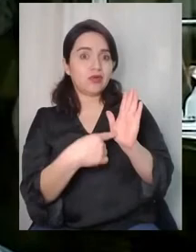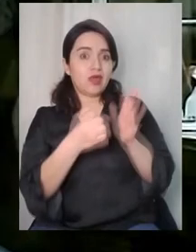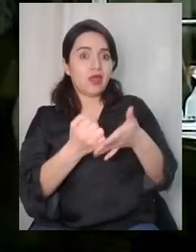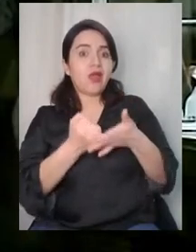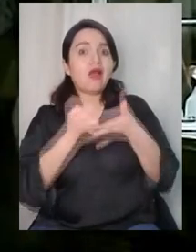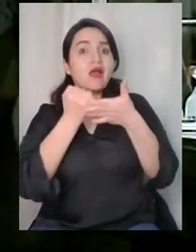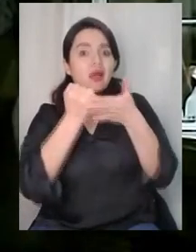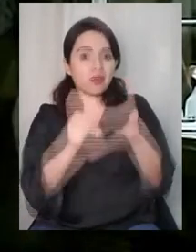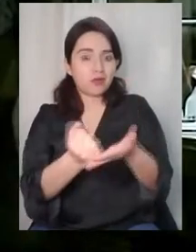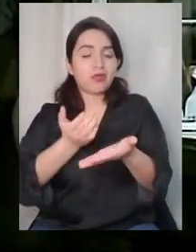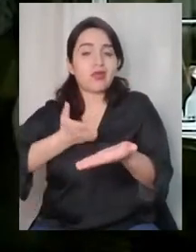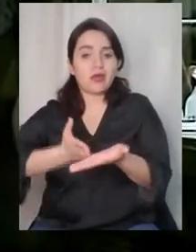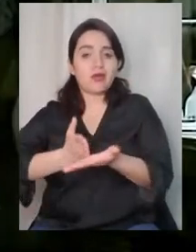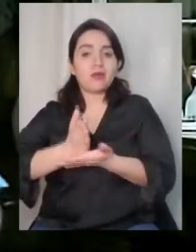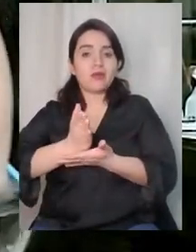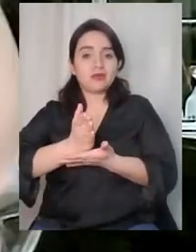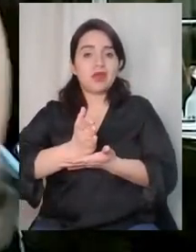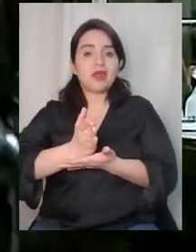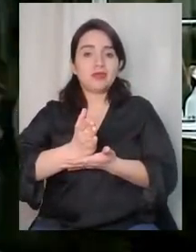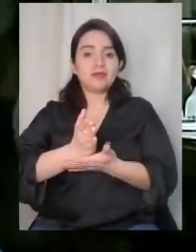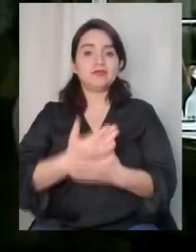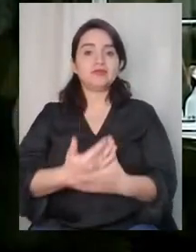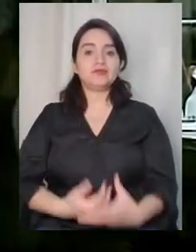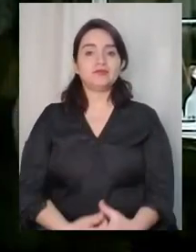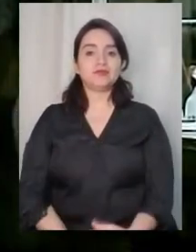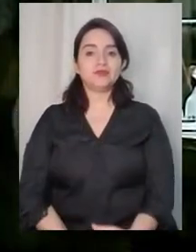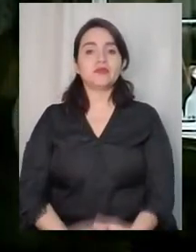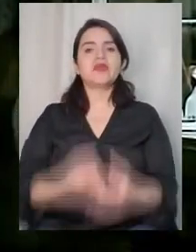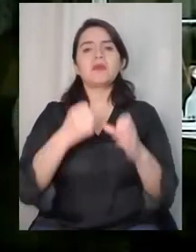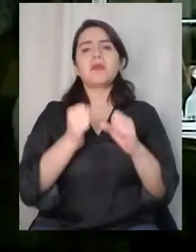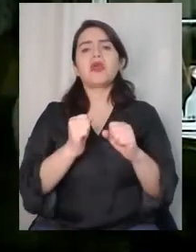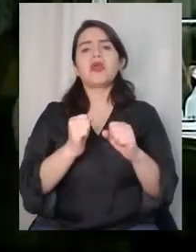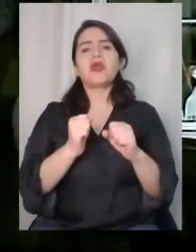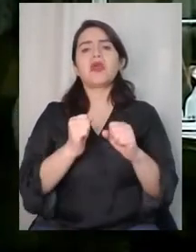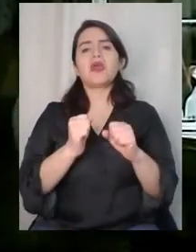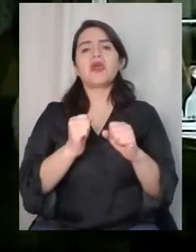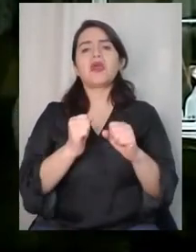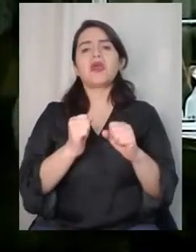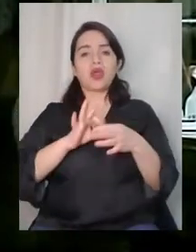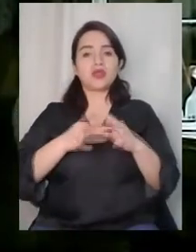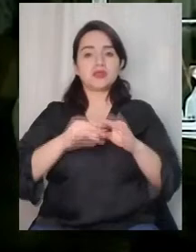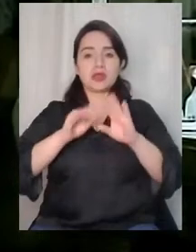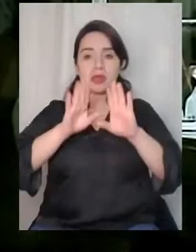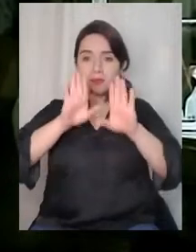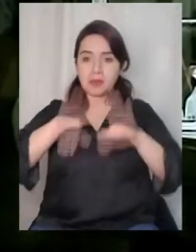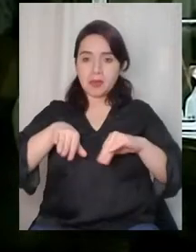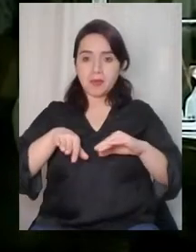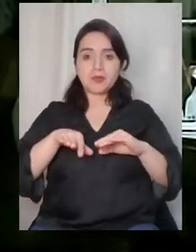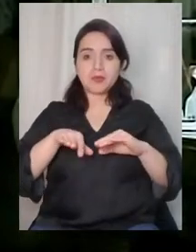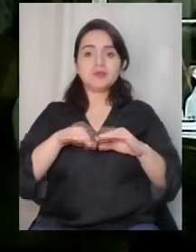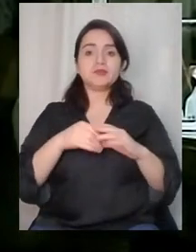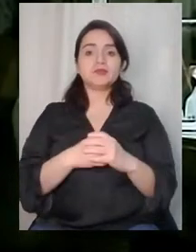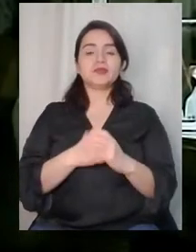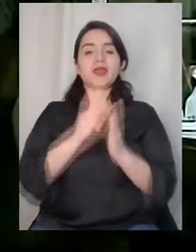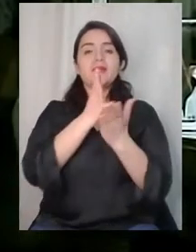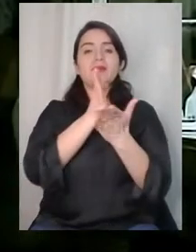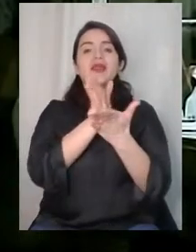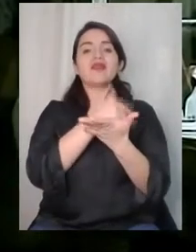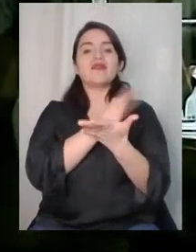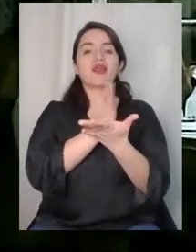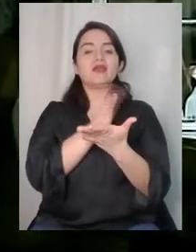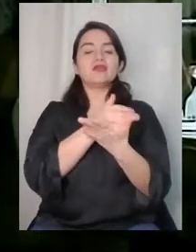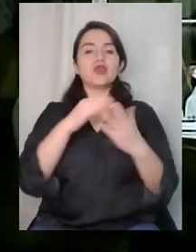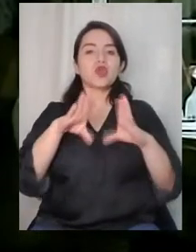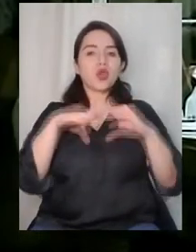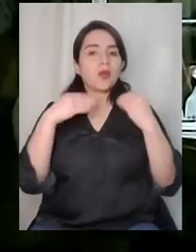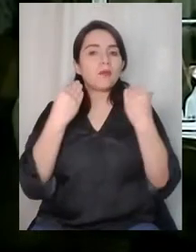pueden tomar otras organizaciones o la misma revisión, de la planificación integral, que tiene que ver con el territorio,